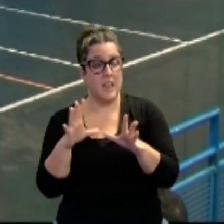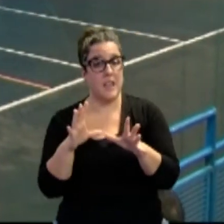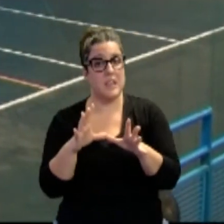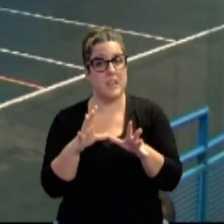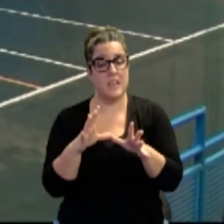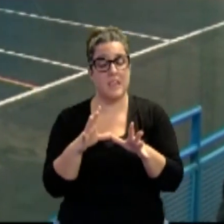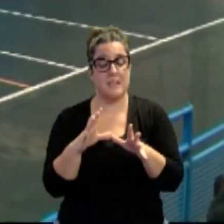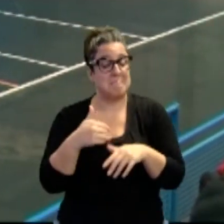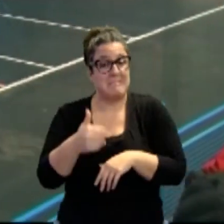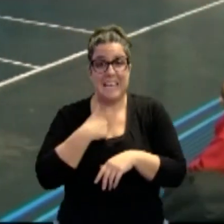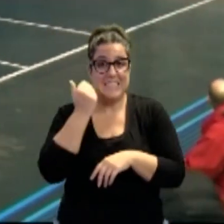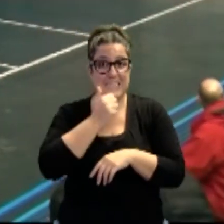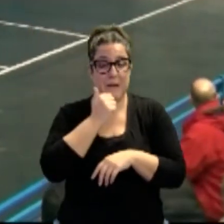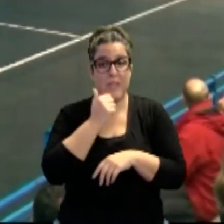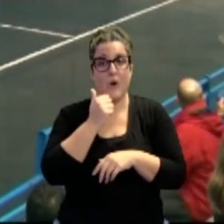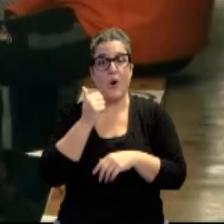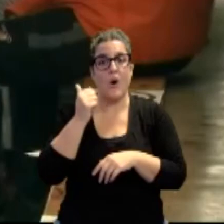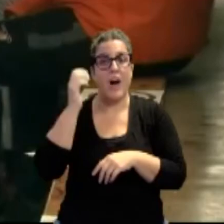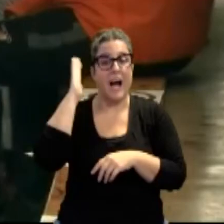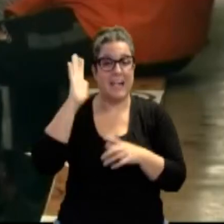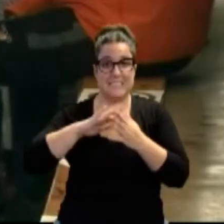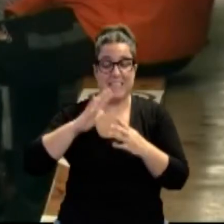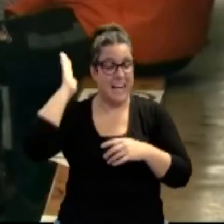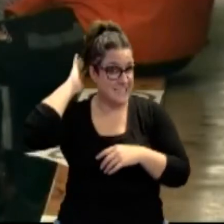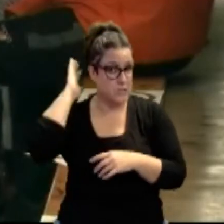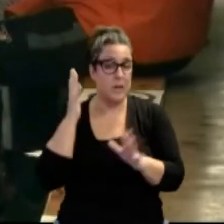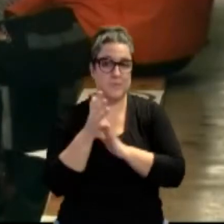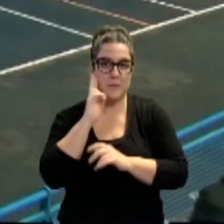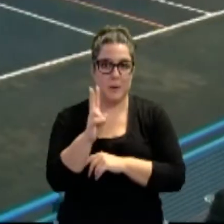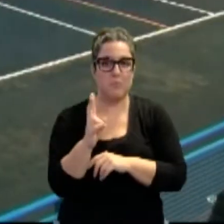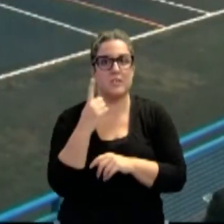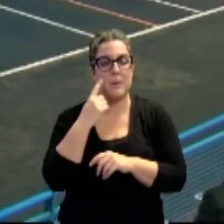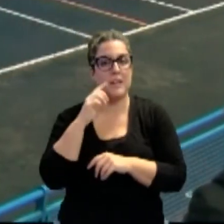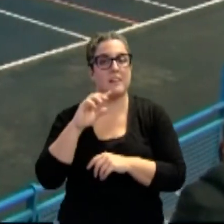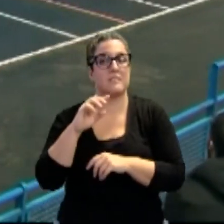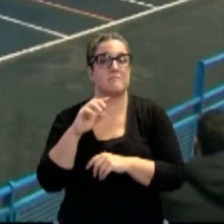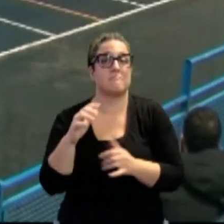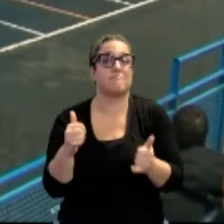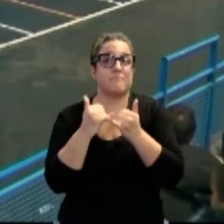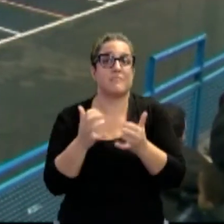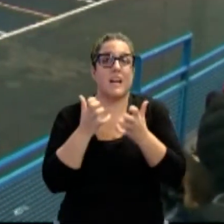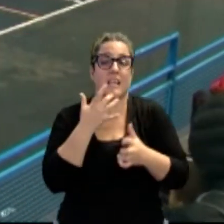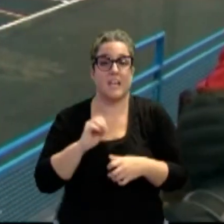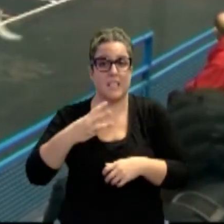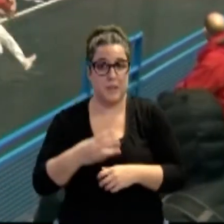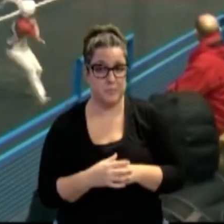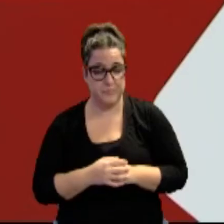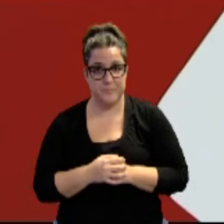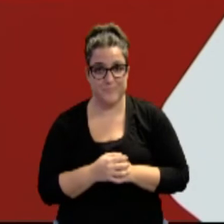en Alsasua conoceremos al tercer finalista, que saldrá de la terna entre Severio II, John y Otano.